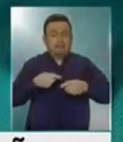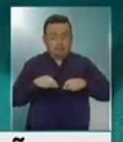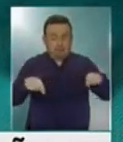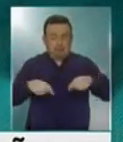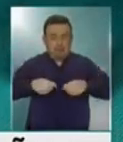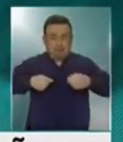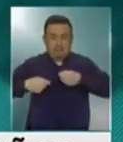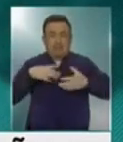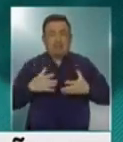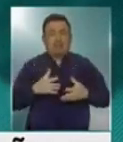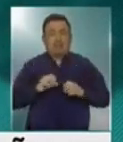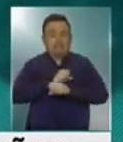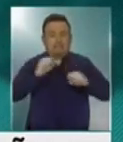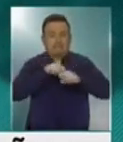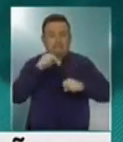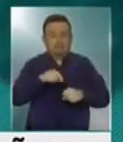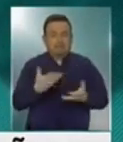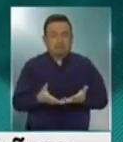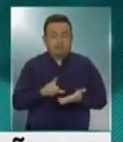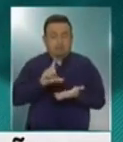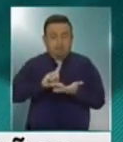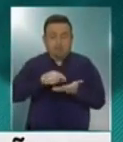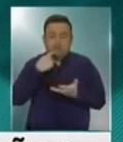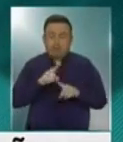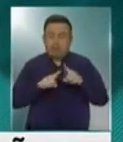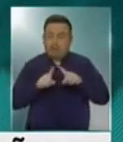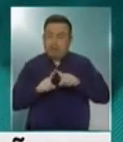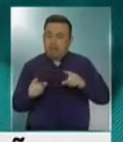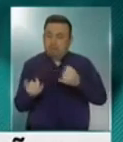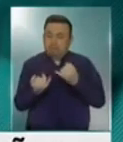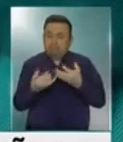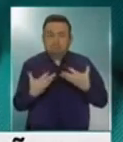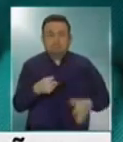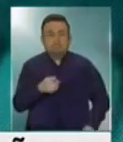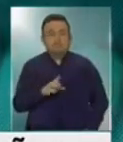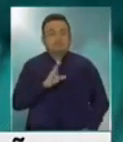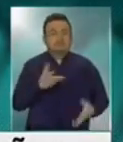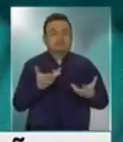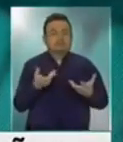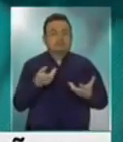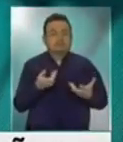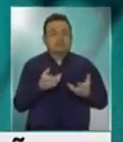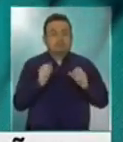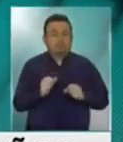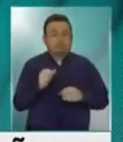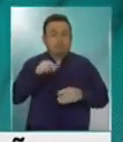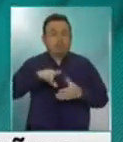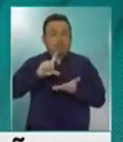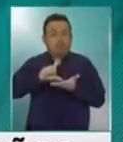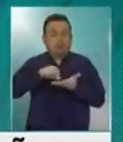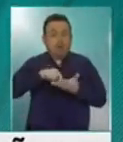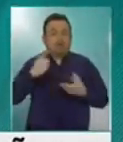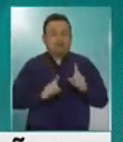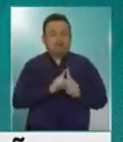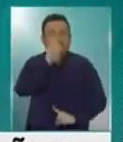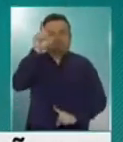localizado en pleno puerto de Beirut, aunque otros medios señalaban en un primer momento que se trataba de un depósito de pirotecnia. Esto